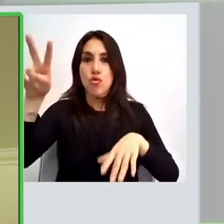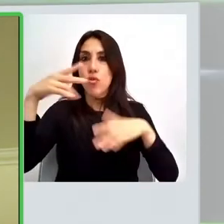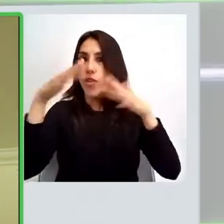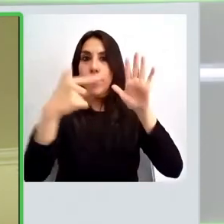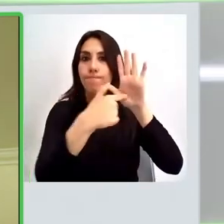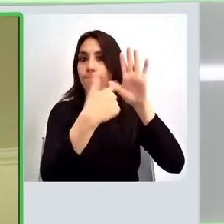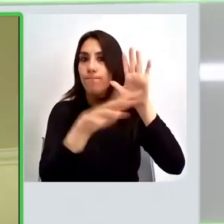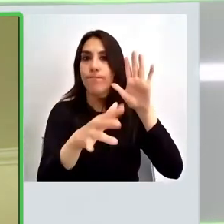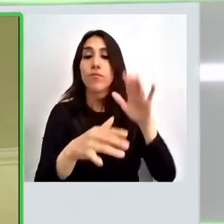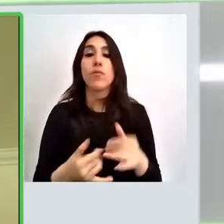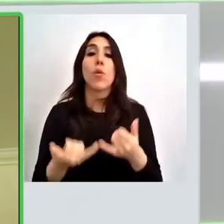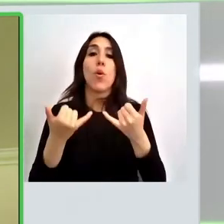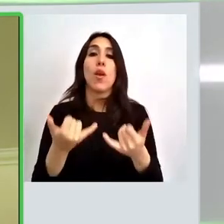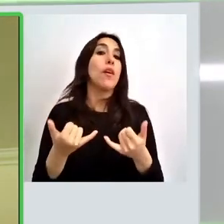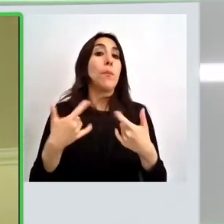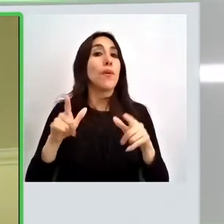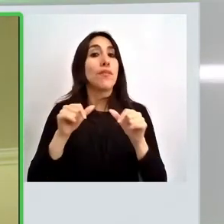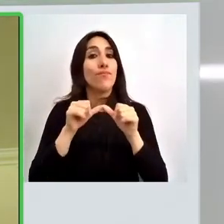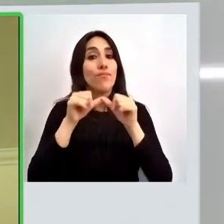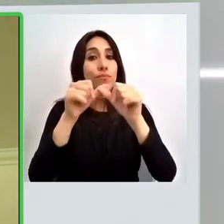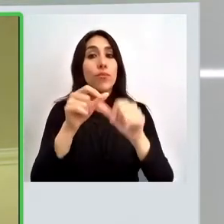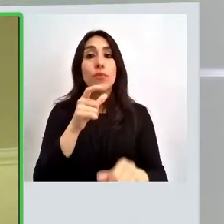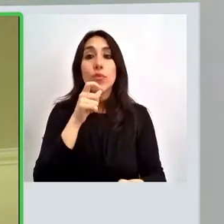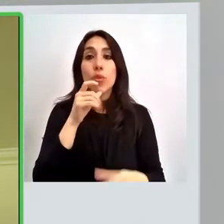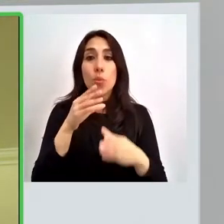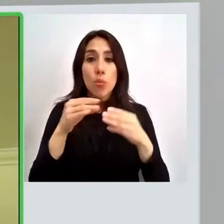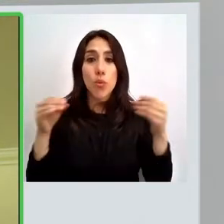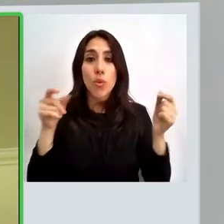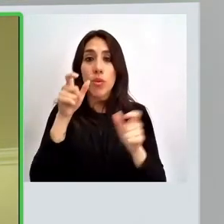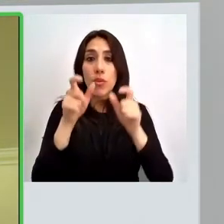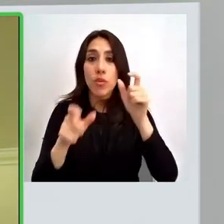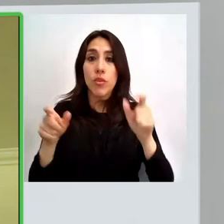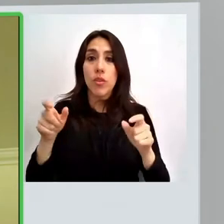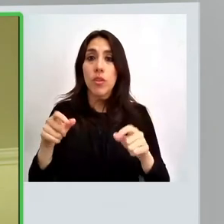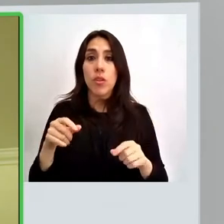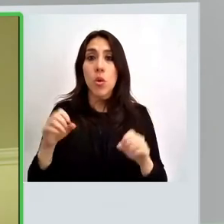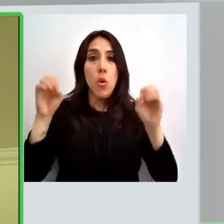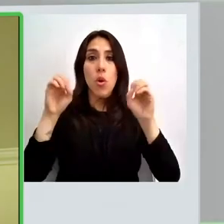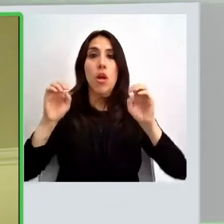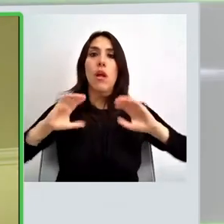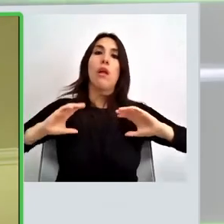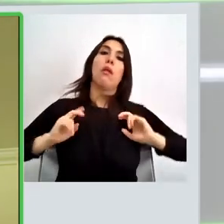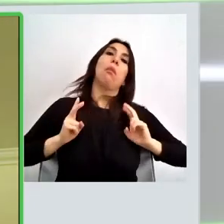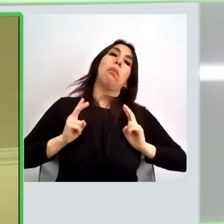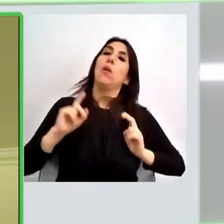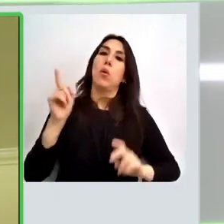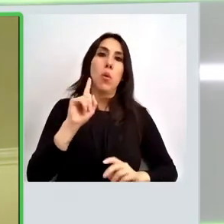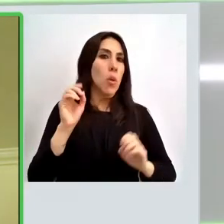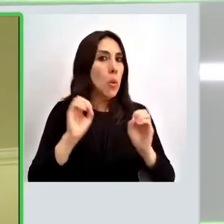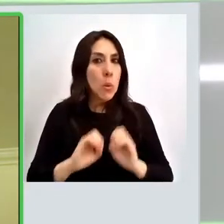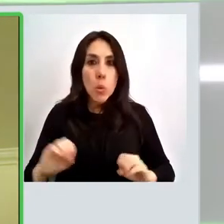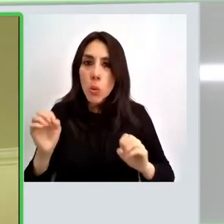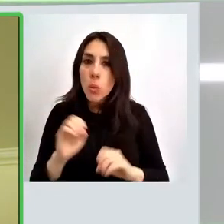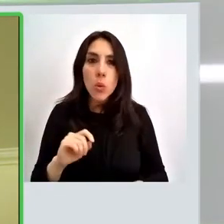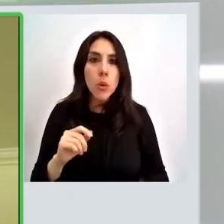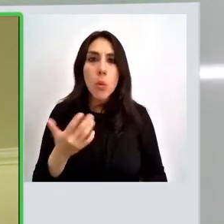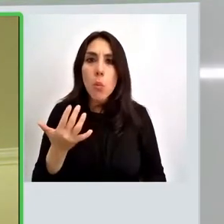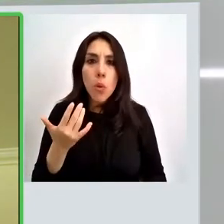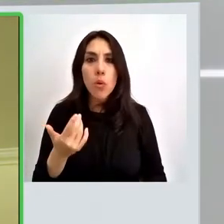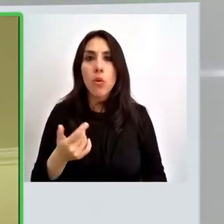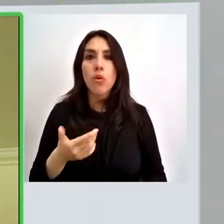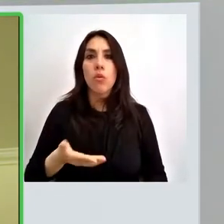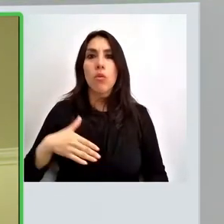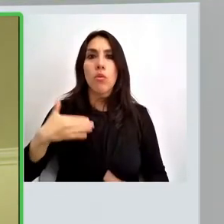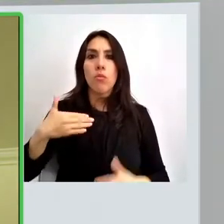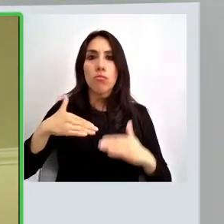mucho desempleo y drástico números drásticos en eeuu en 2020